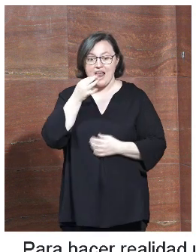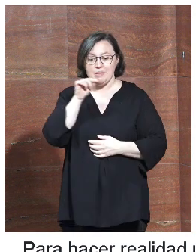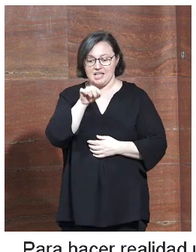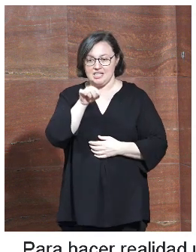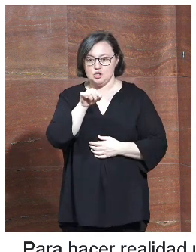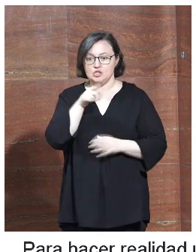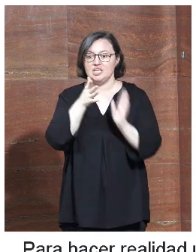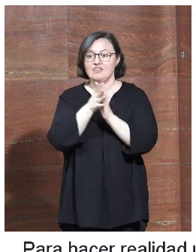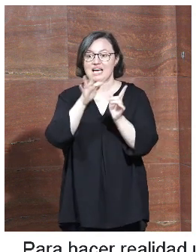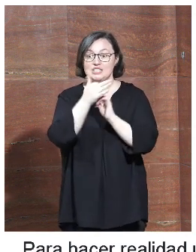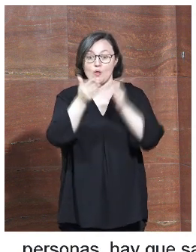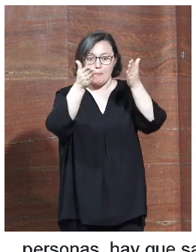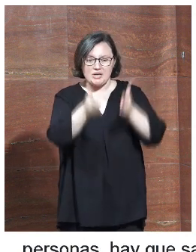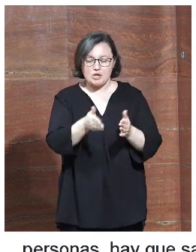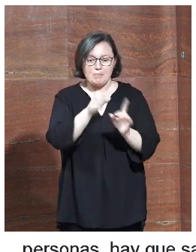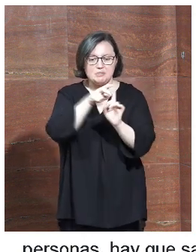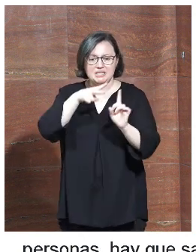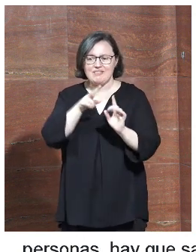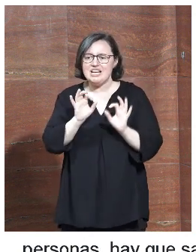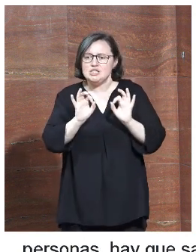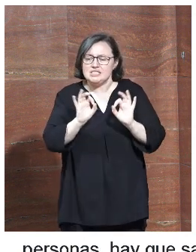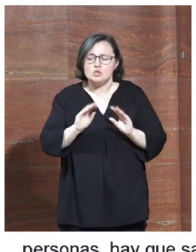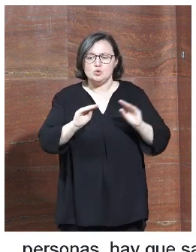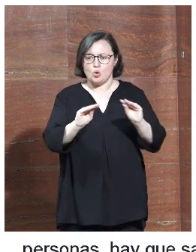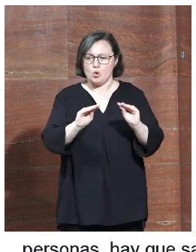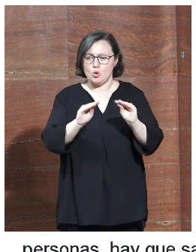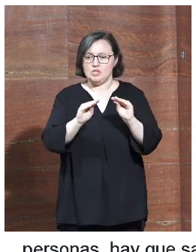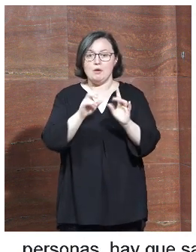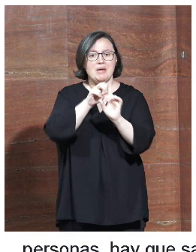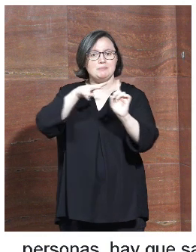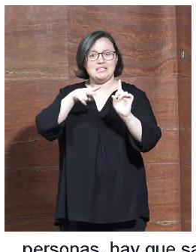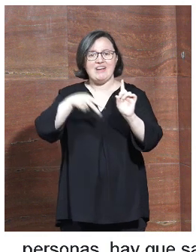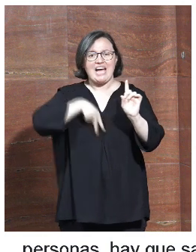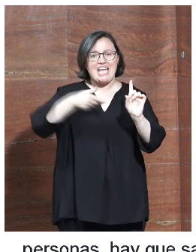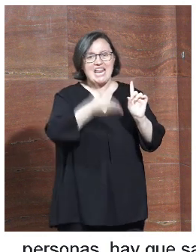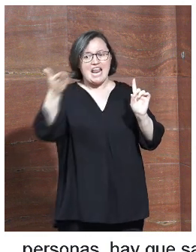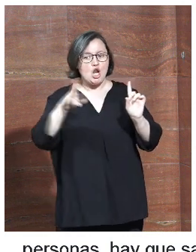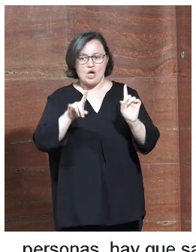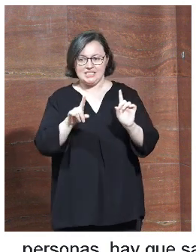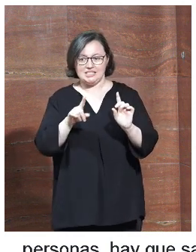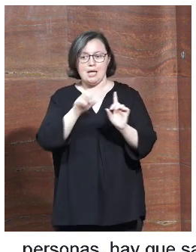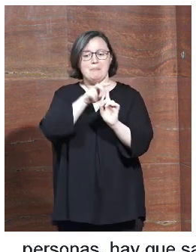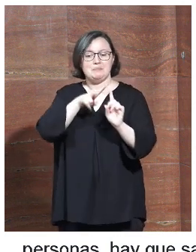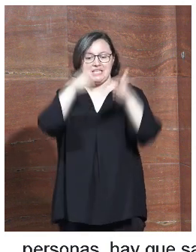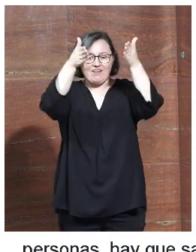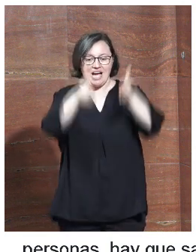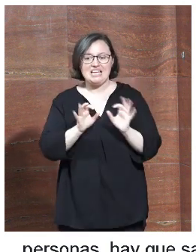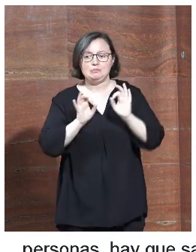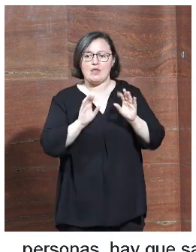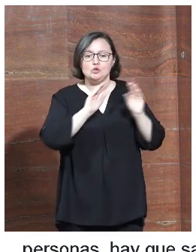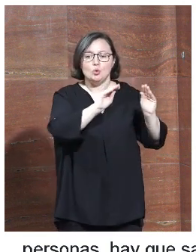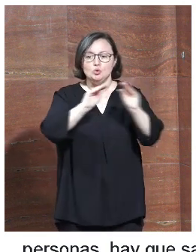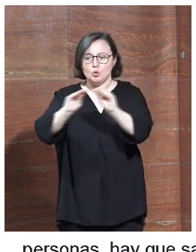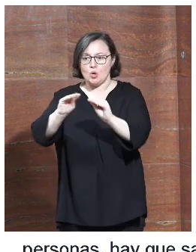realmente ver el caso desde una perspectiva singular, no desde una perspectiva general. Aquí se habla de